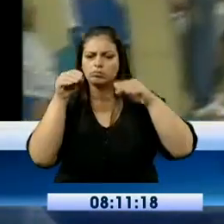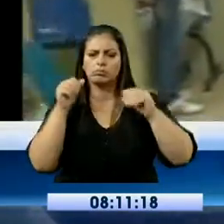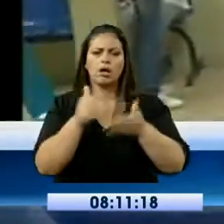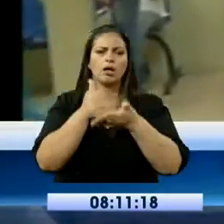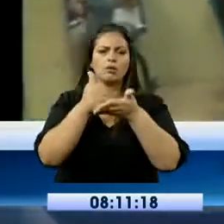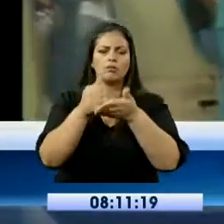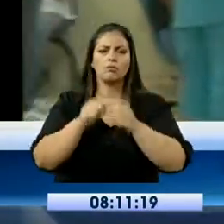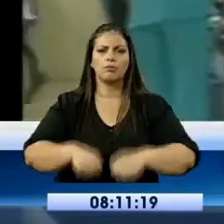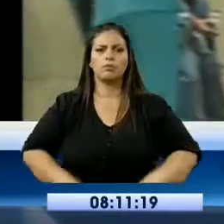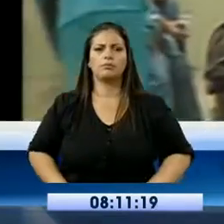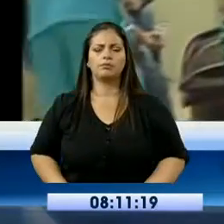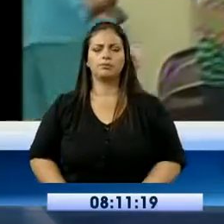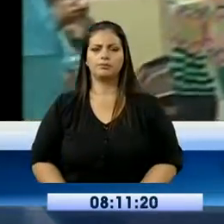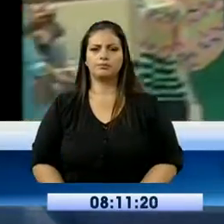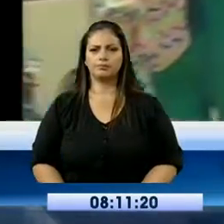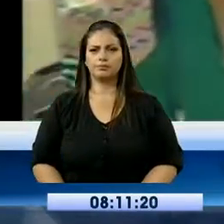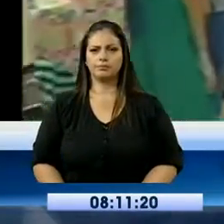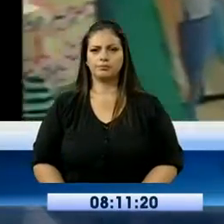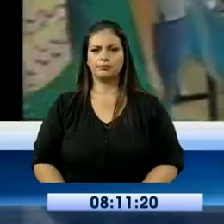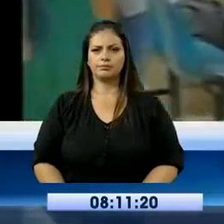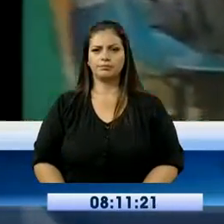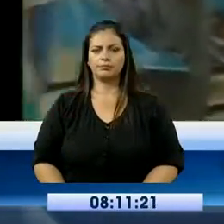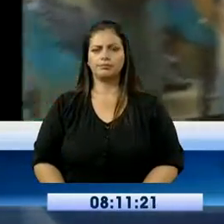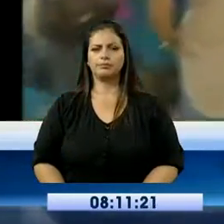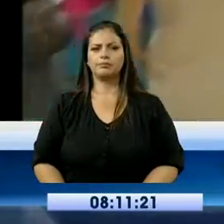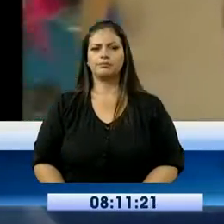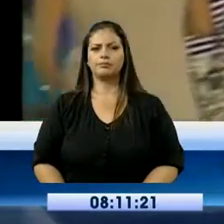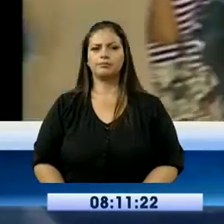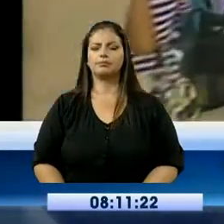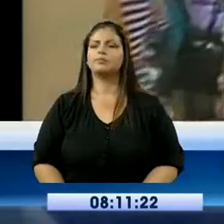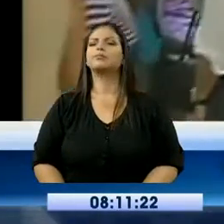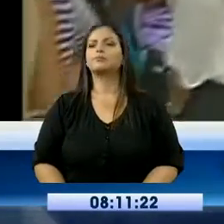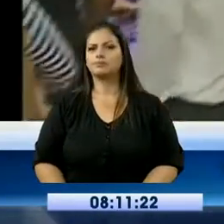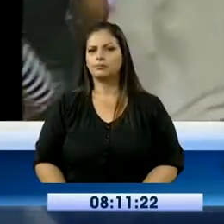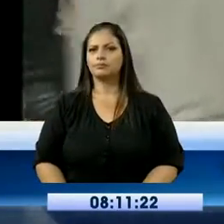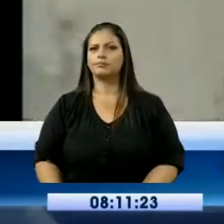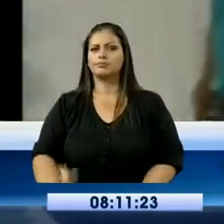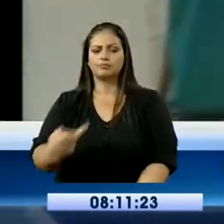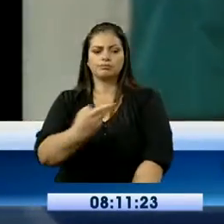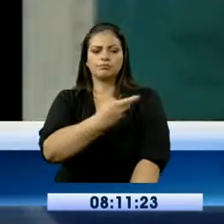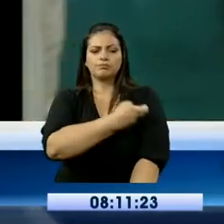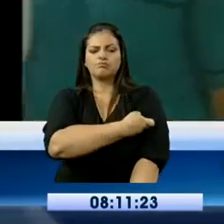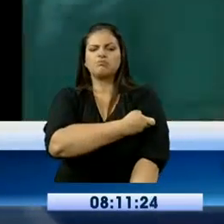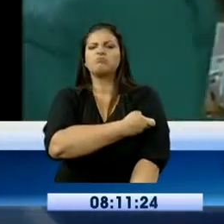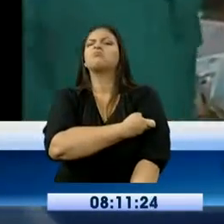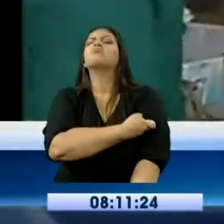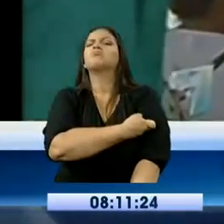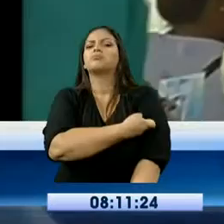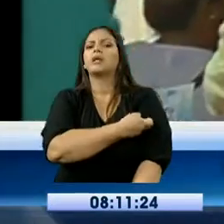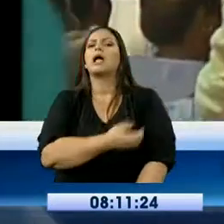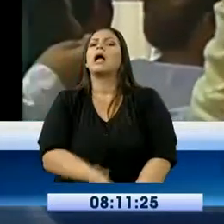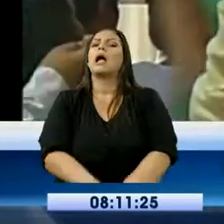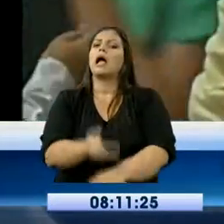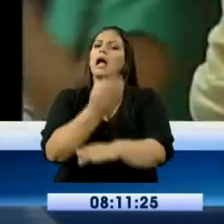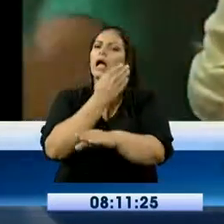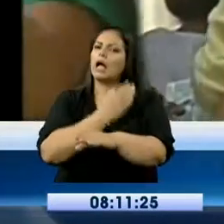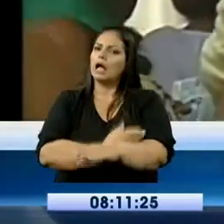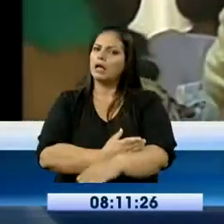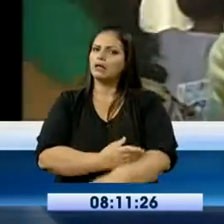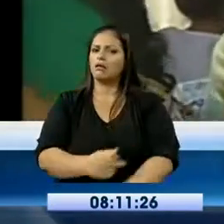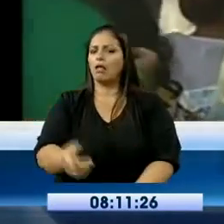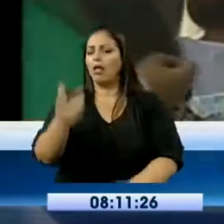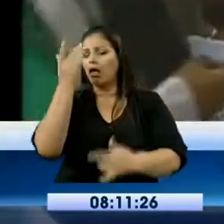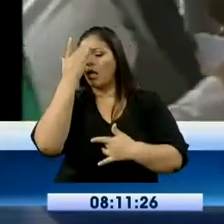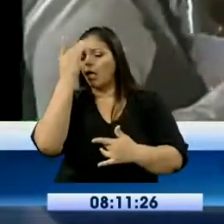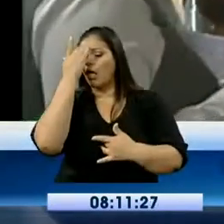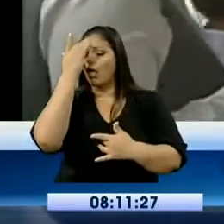es netamente preventiva. Hablamos de vacunas, prevenir, ¿no? Así es preventiva, como usted lo ha dicho. Nos pues arrancamos en el mes de diciembre. Ya,